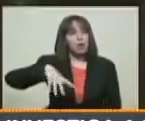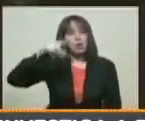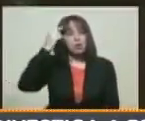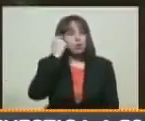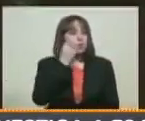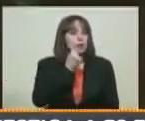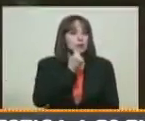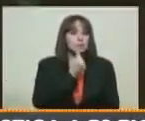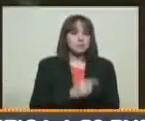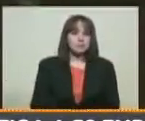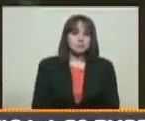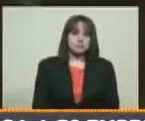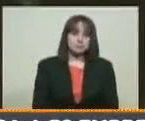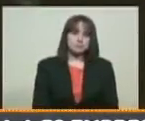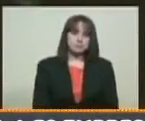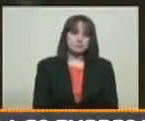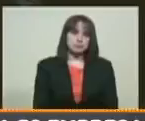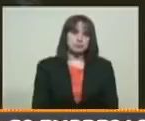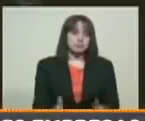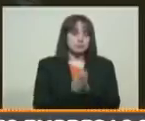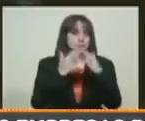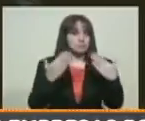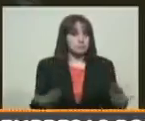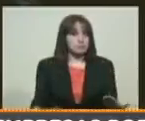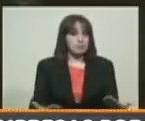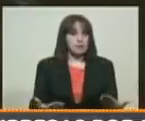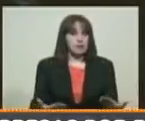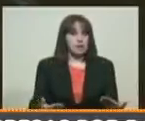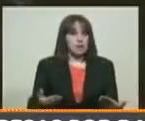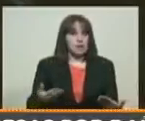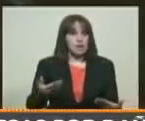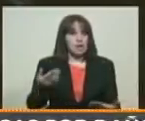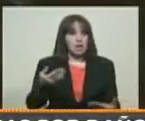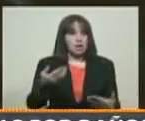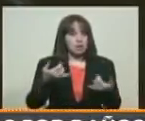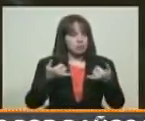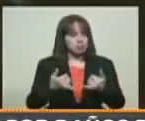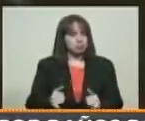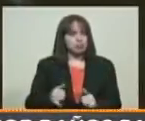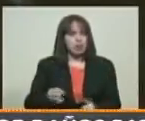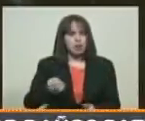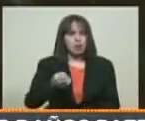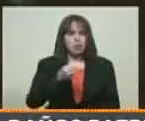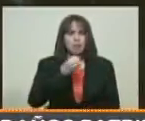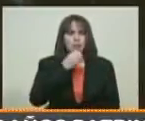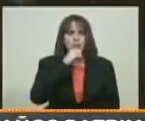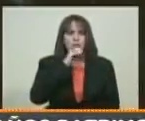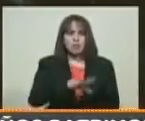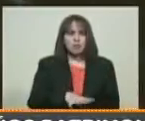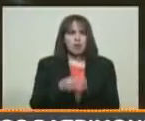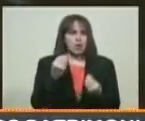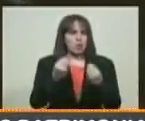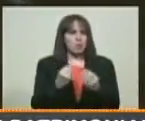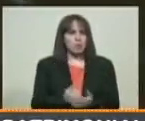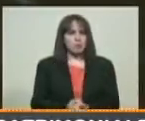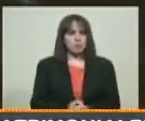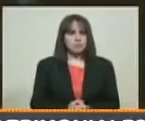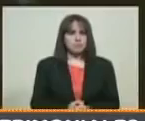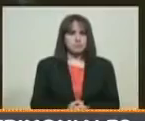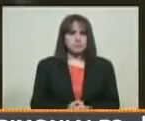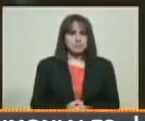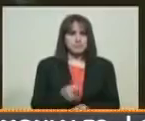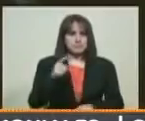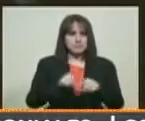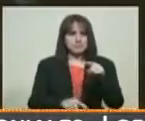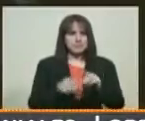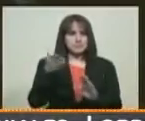Cumaná, desde la cuna del gran mariscal de Ayacucho, desde la cuna del gran Andrés Eloy